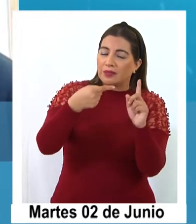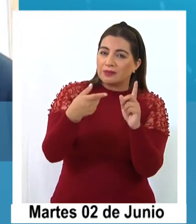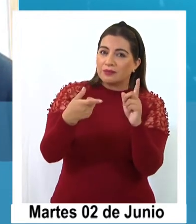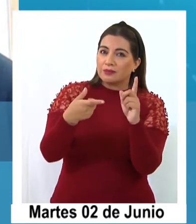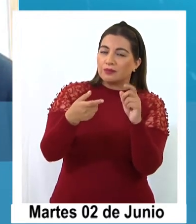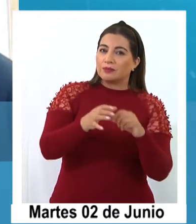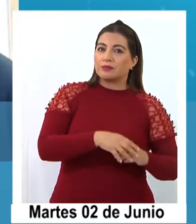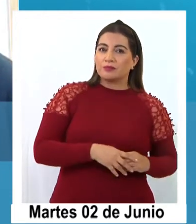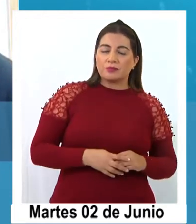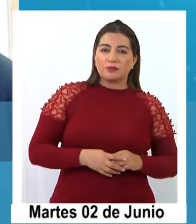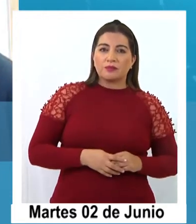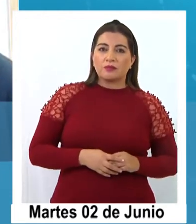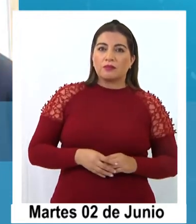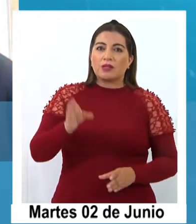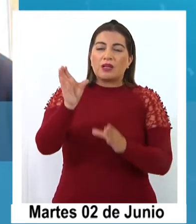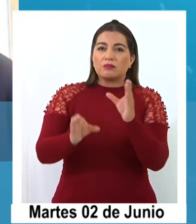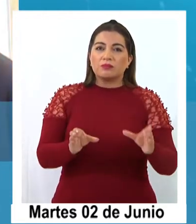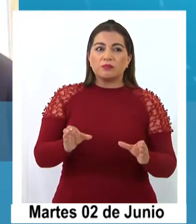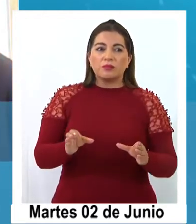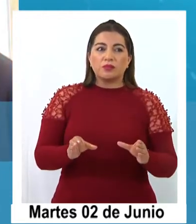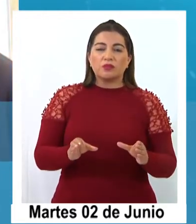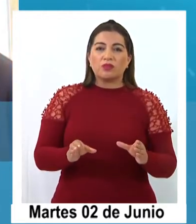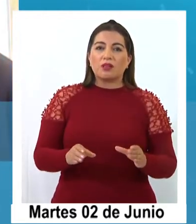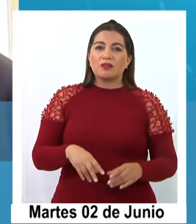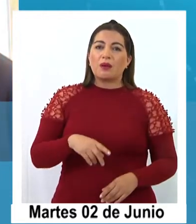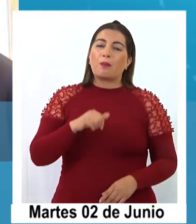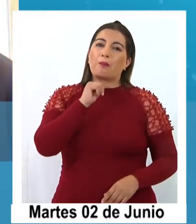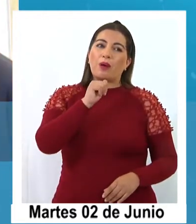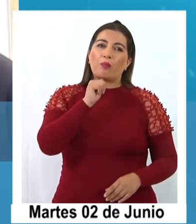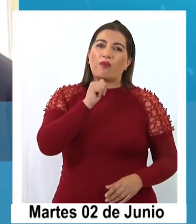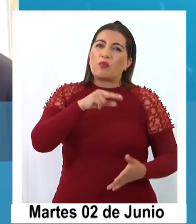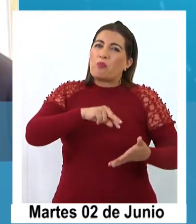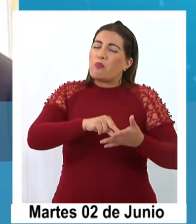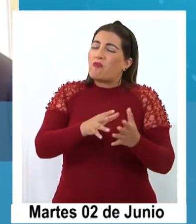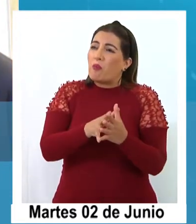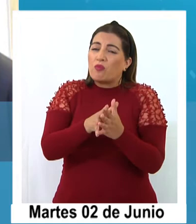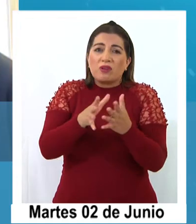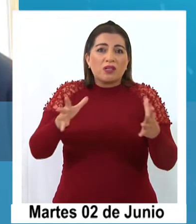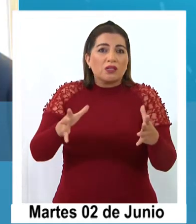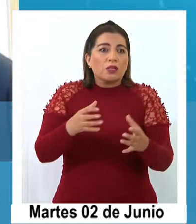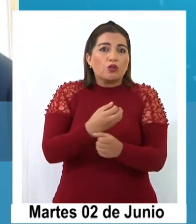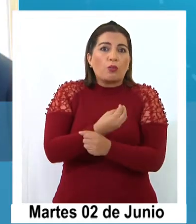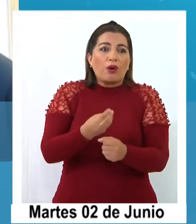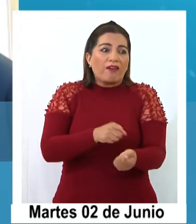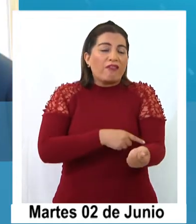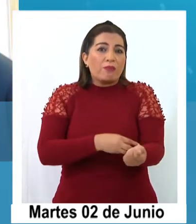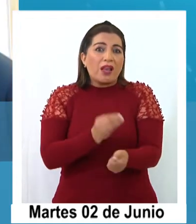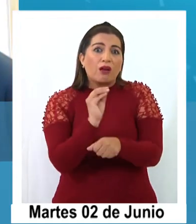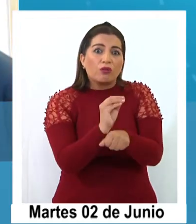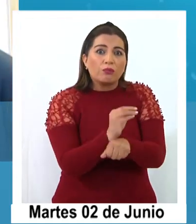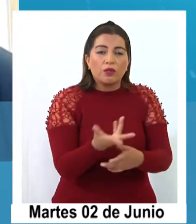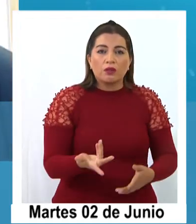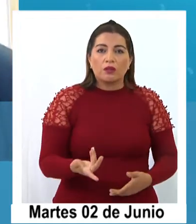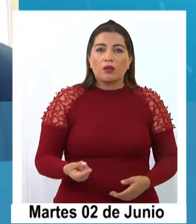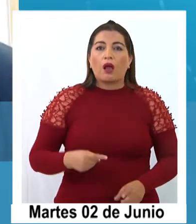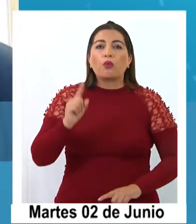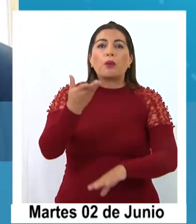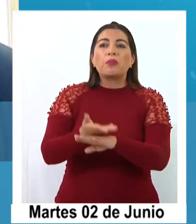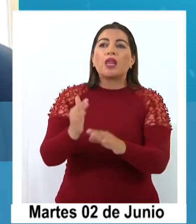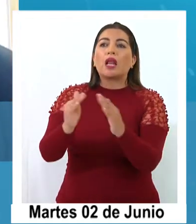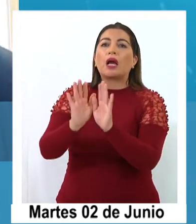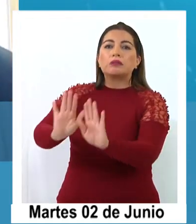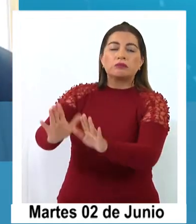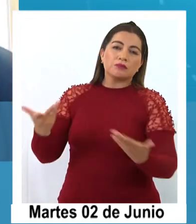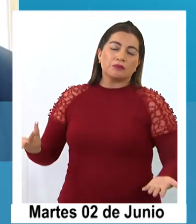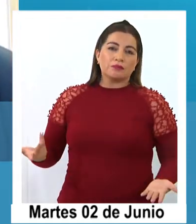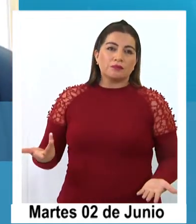y la gente que tiene menores recursos, que está con un drama tremendo de no poder alimentar a su familia, entonces, ¿cómo le va a pedir que se queden en sus casas? Por